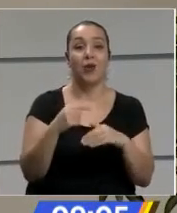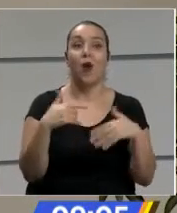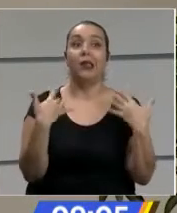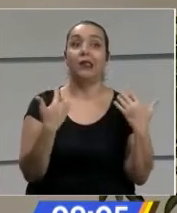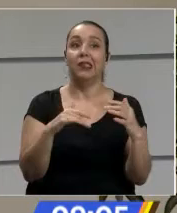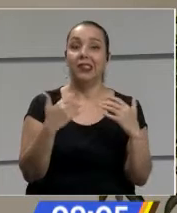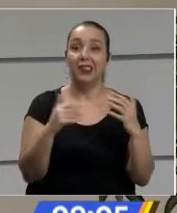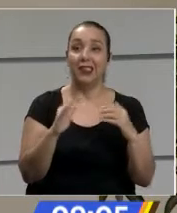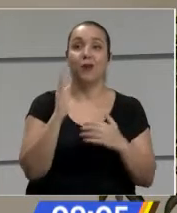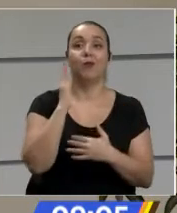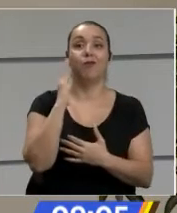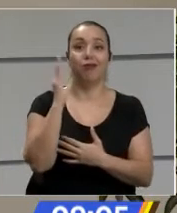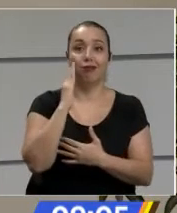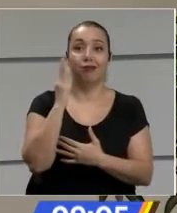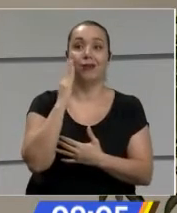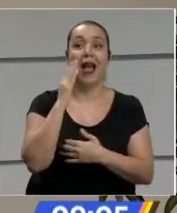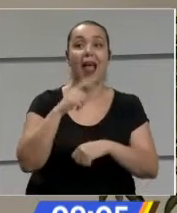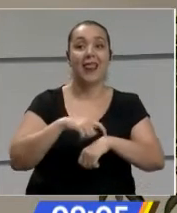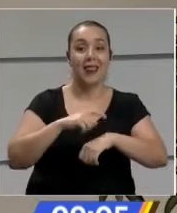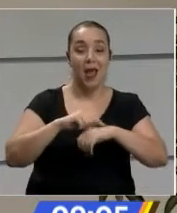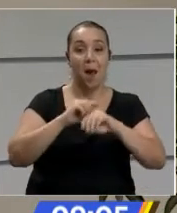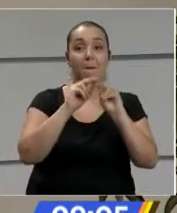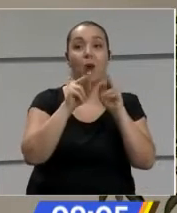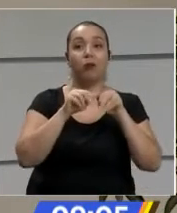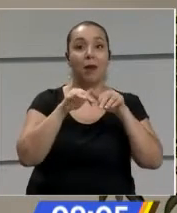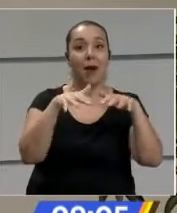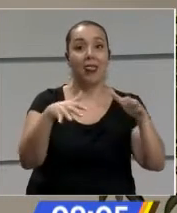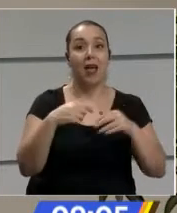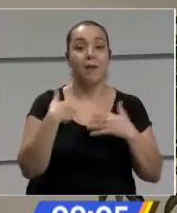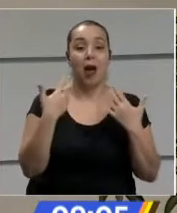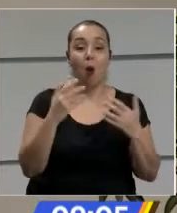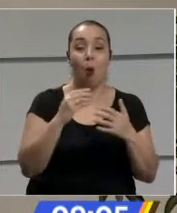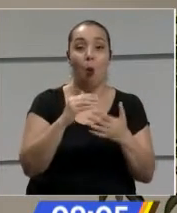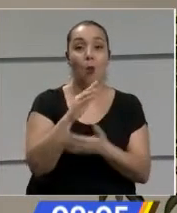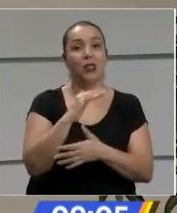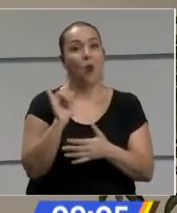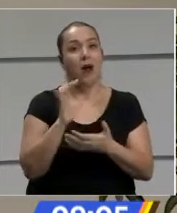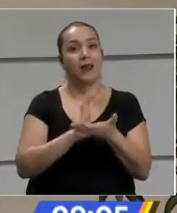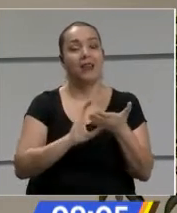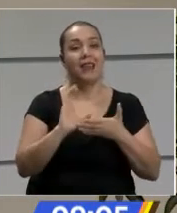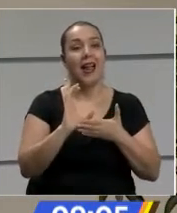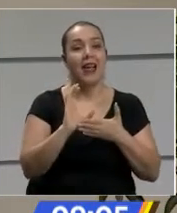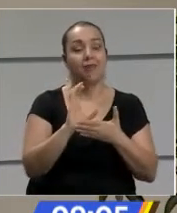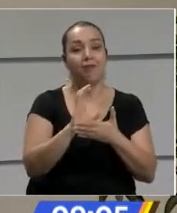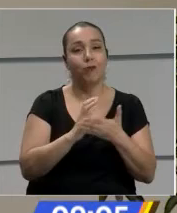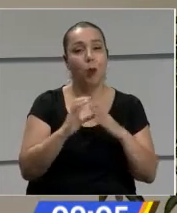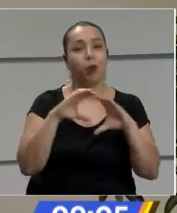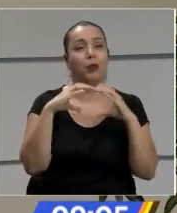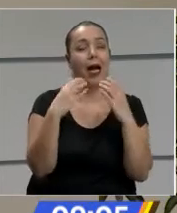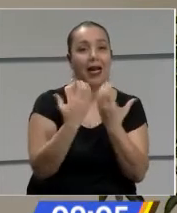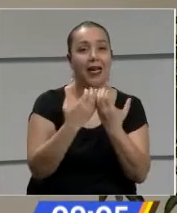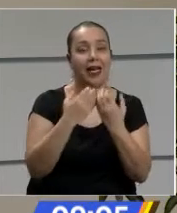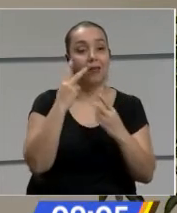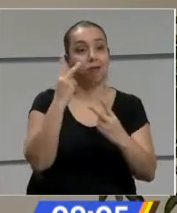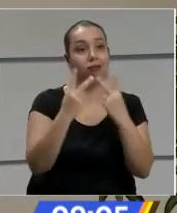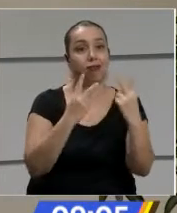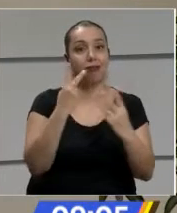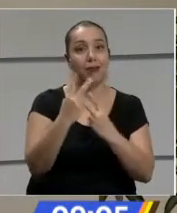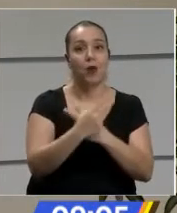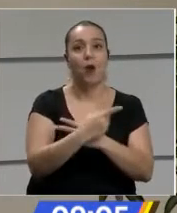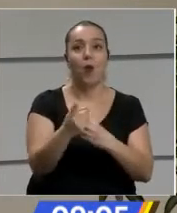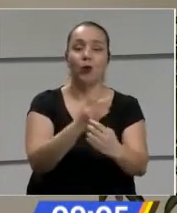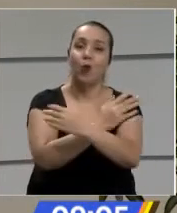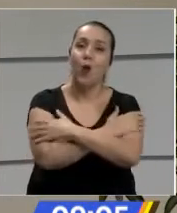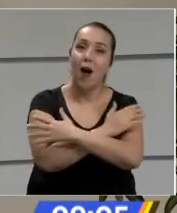grado sabemos que en tiempo de pandemia, clases virtuales, es bastante complicado. Entonces, un abrazo a ella y